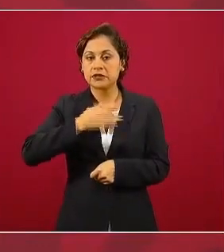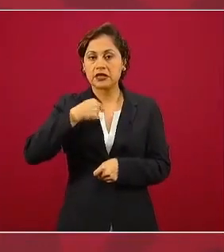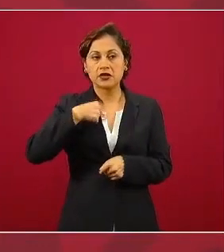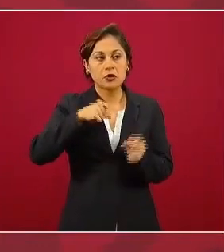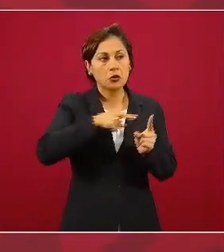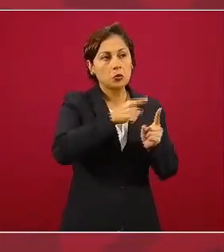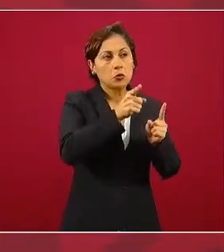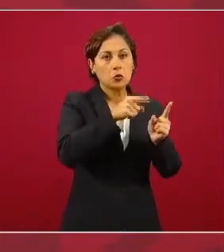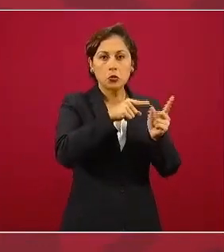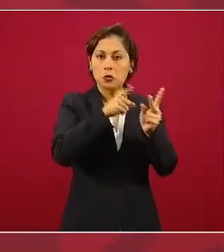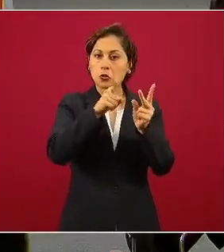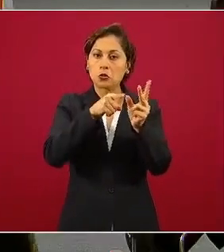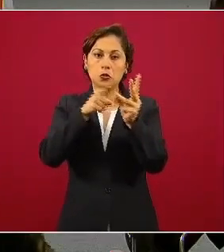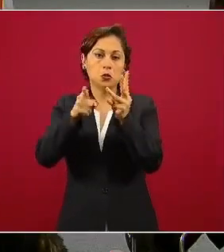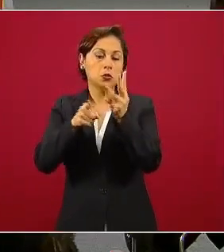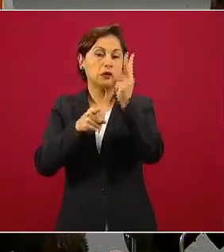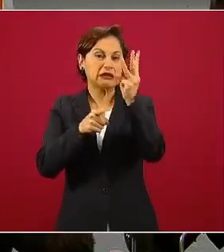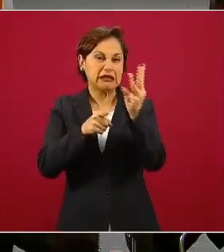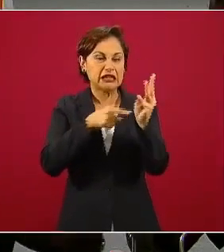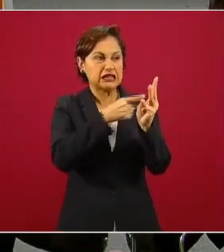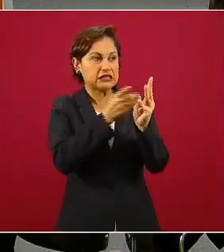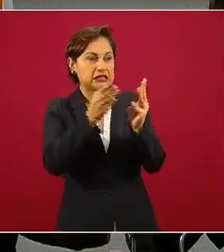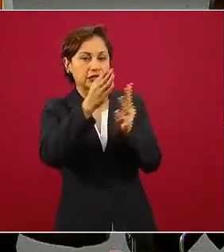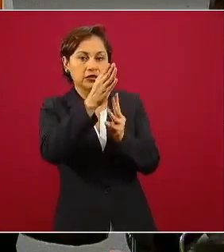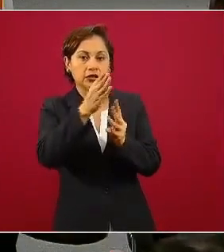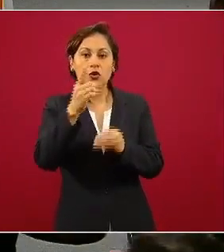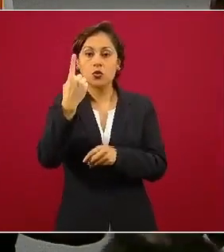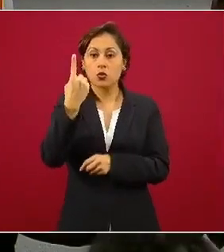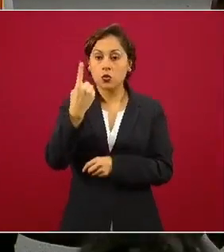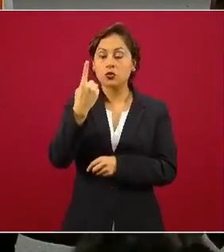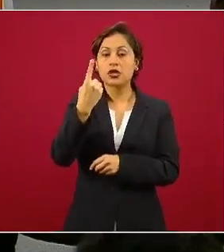rutas. Tengo una de no alejarme mucho